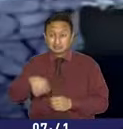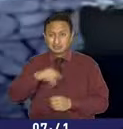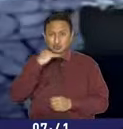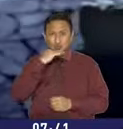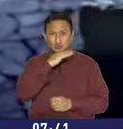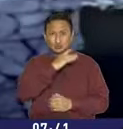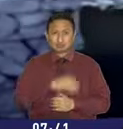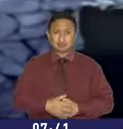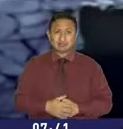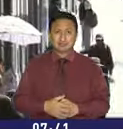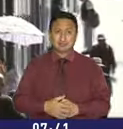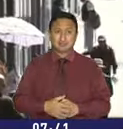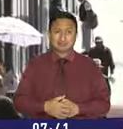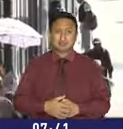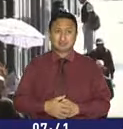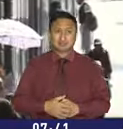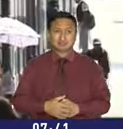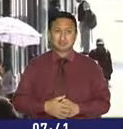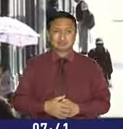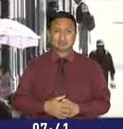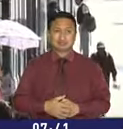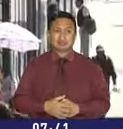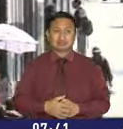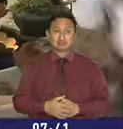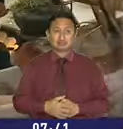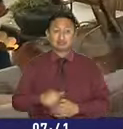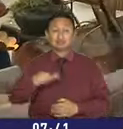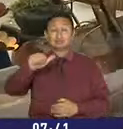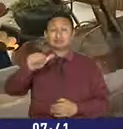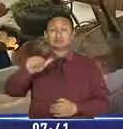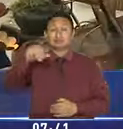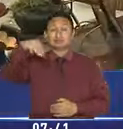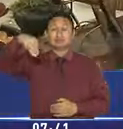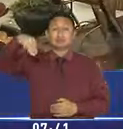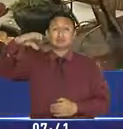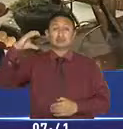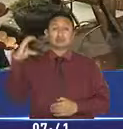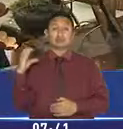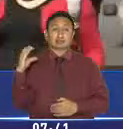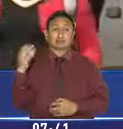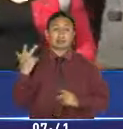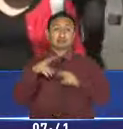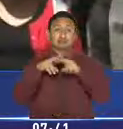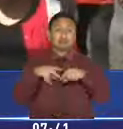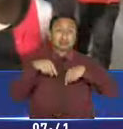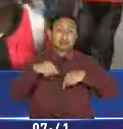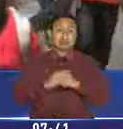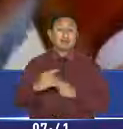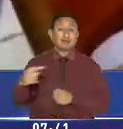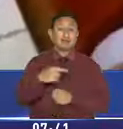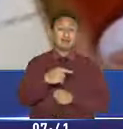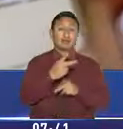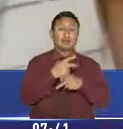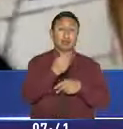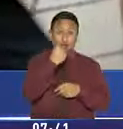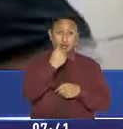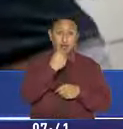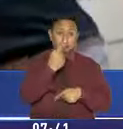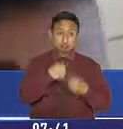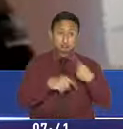La Agencia de Regulación y Control realiza inspecciones a los locales que venden productos alimenticios. La semana pasada, al